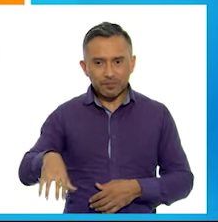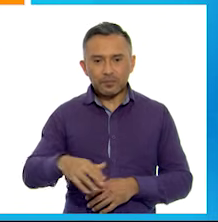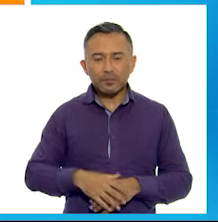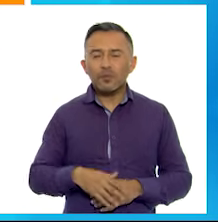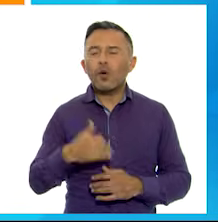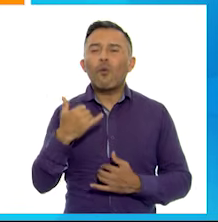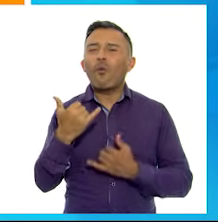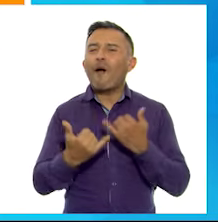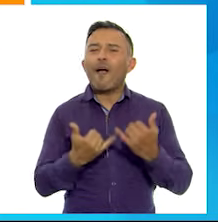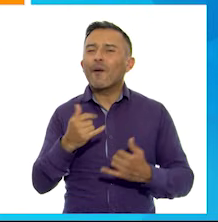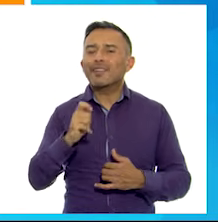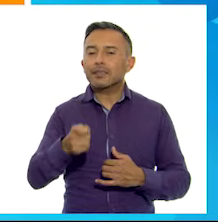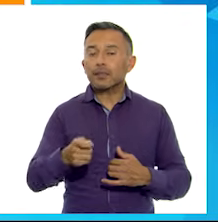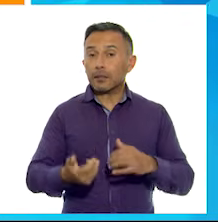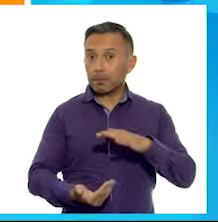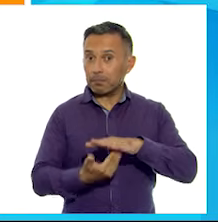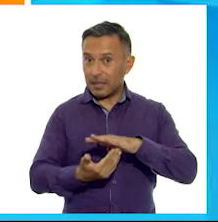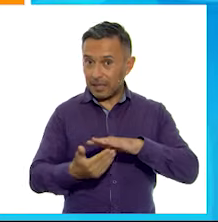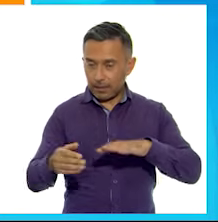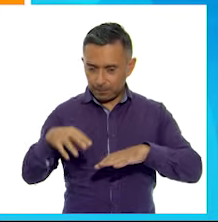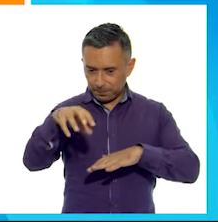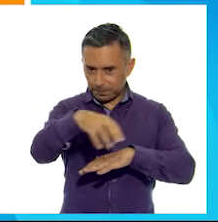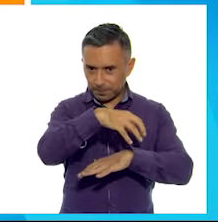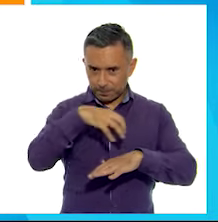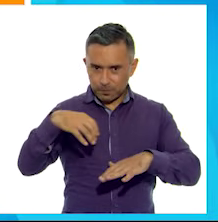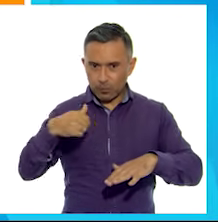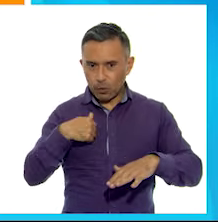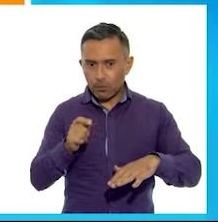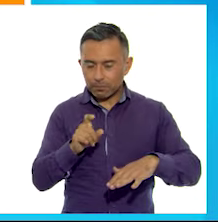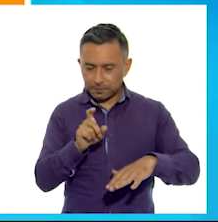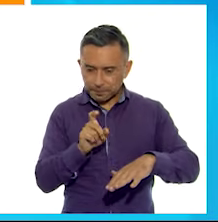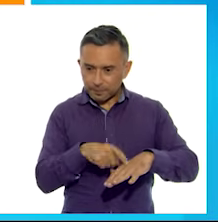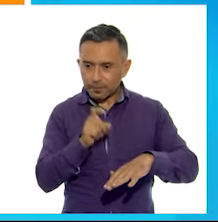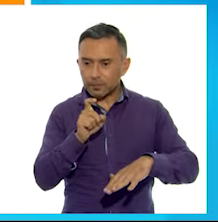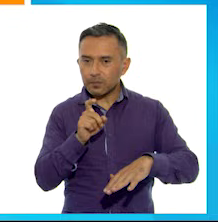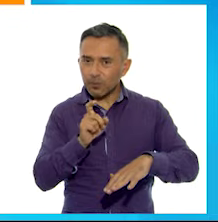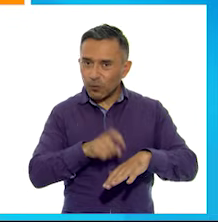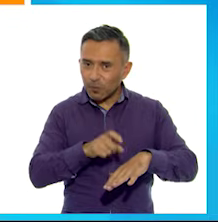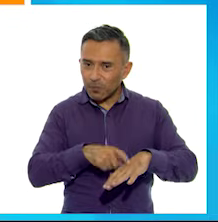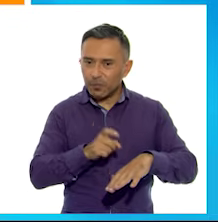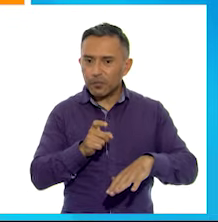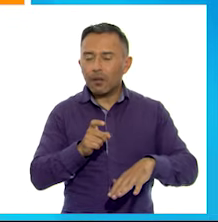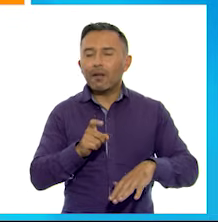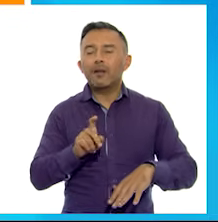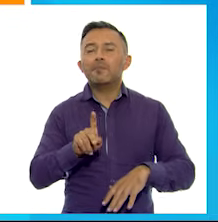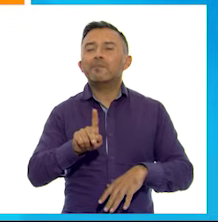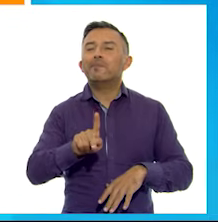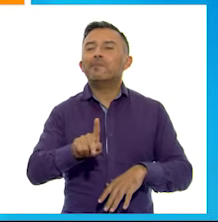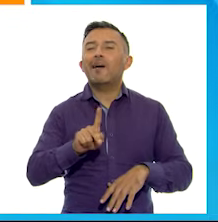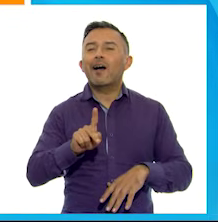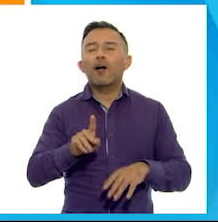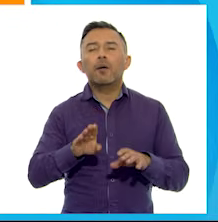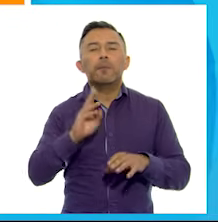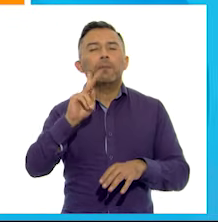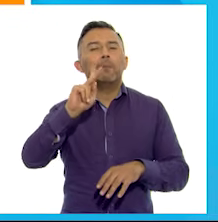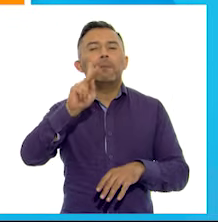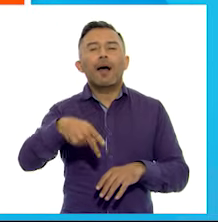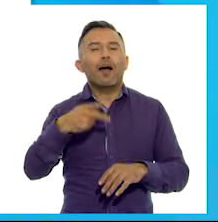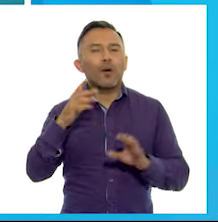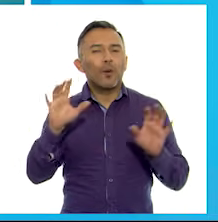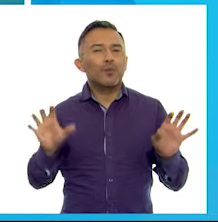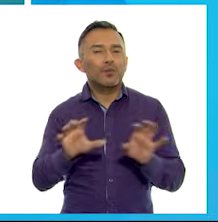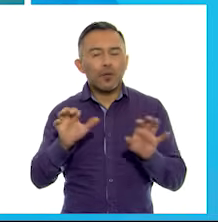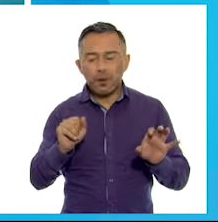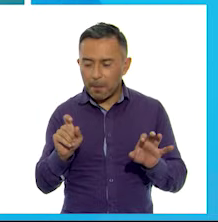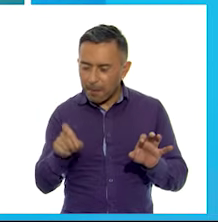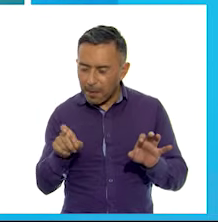en colocarlos sobre la mesa y hacer clic o doble clic en ellos, simulando la manera en que lo harías en una computadora.